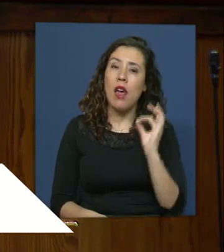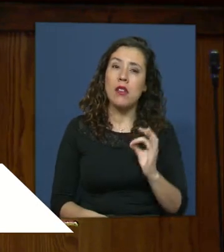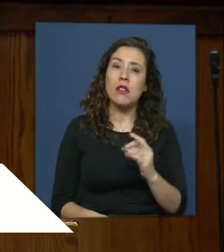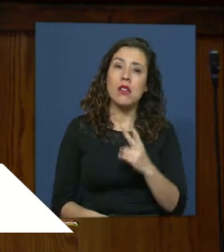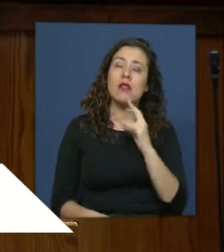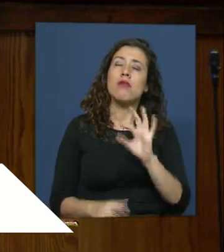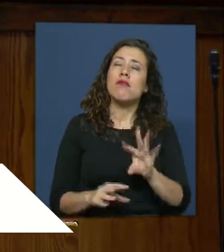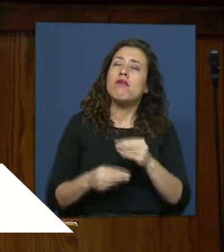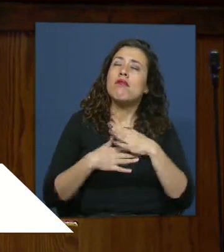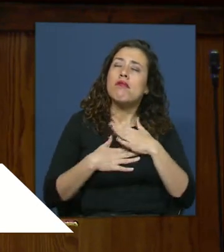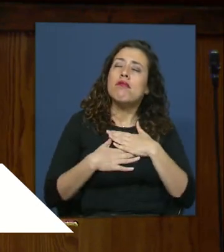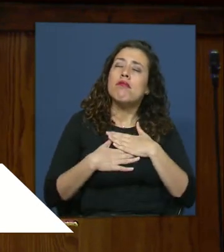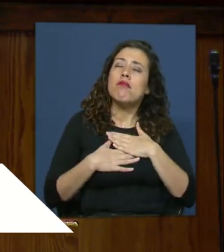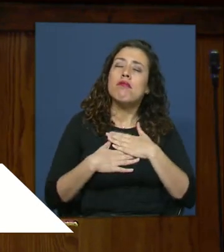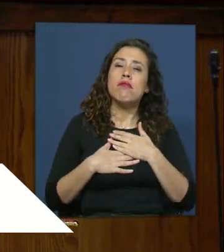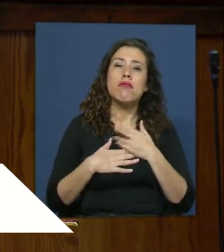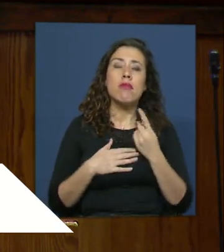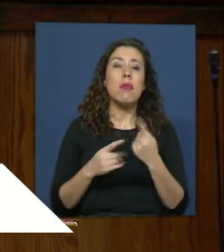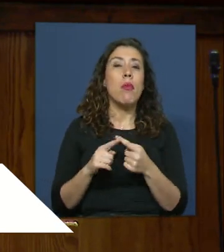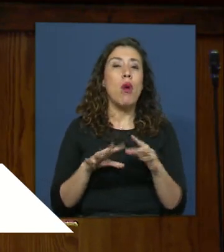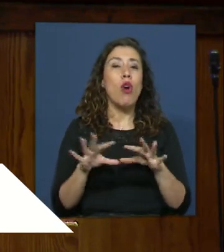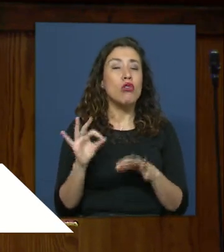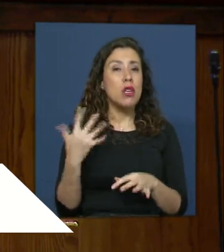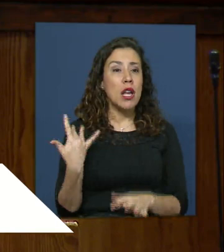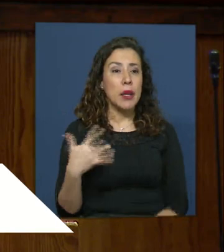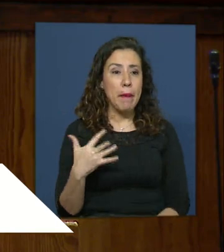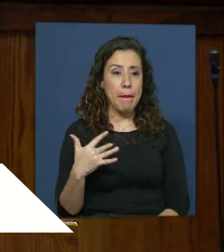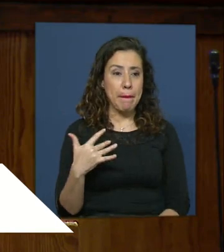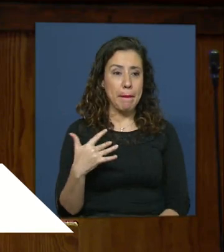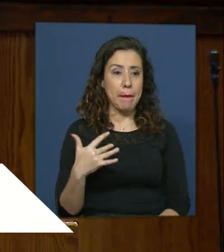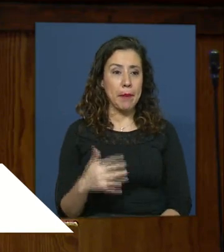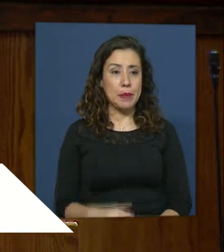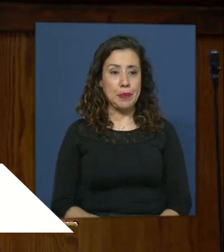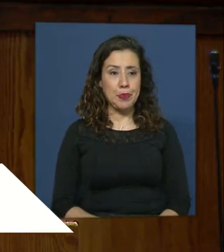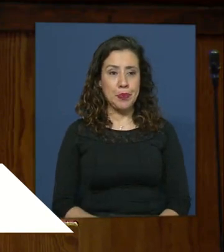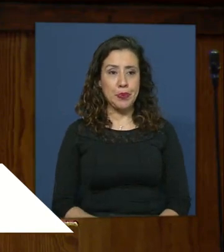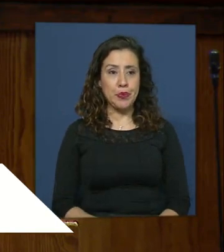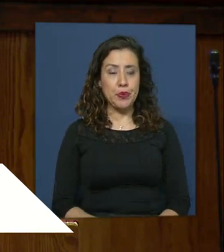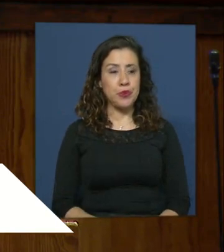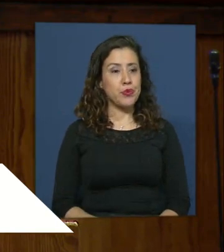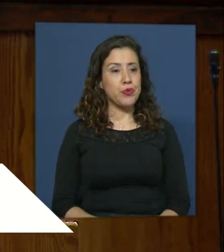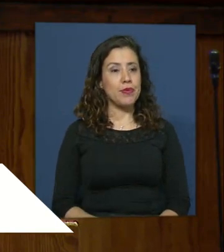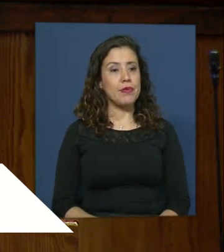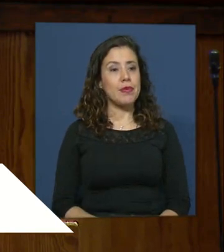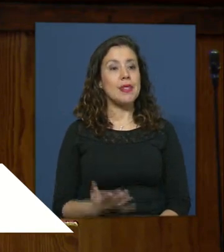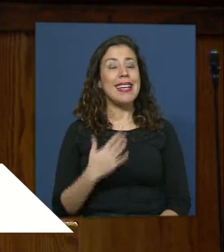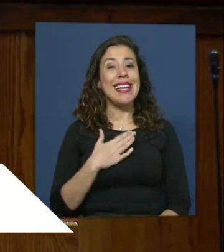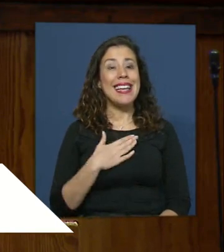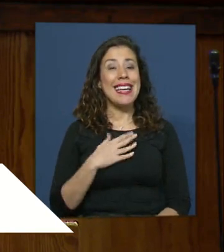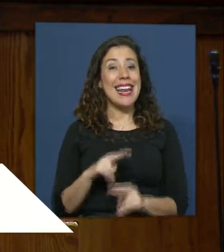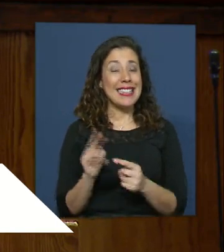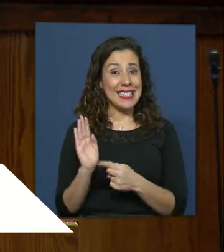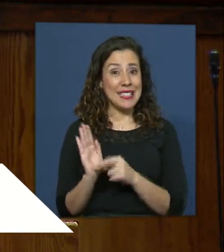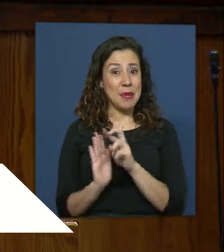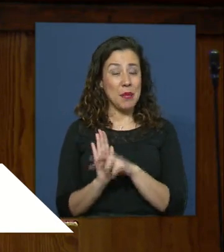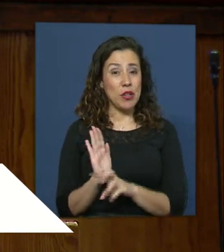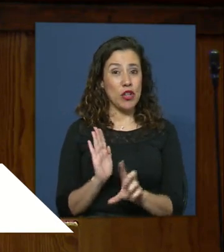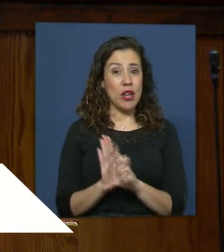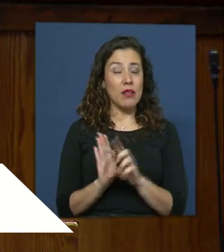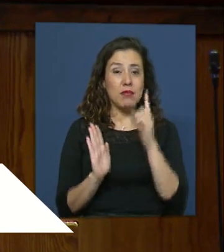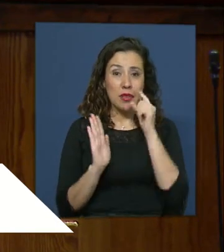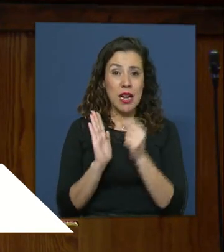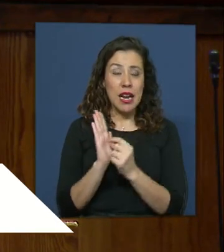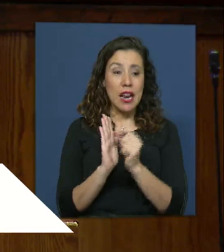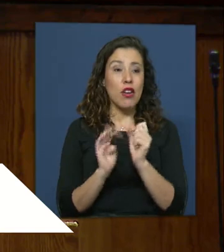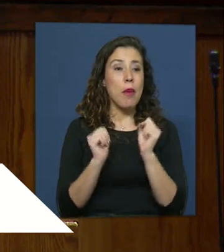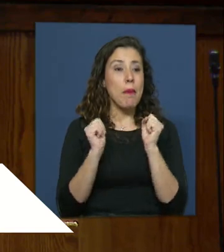de pertenencia e identificación por algo muy relevante. De tal forma, lo que se pretende mediante este proyecto de ley es reconocer